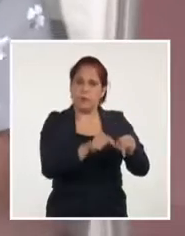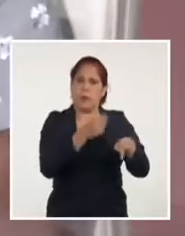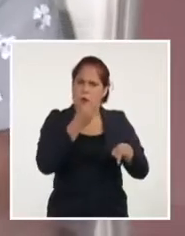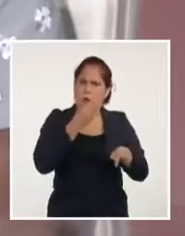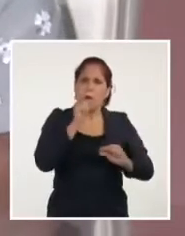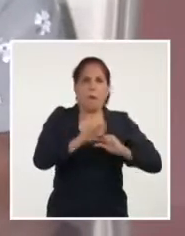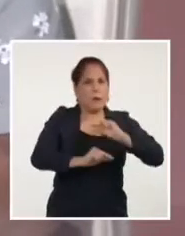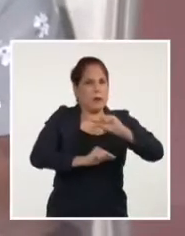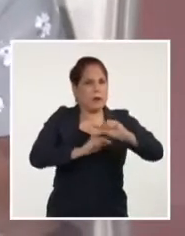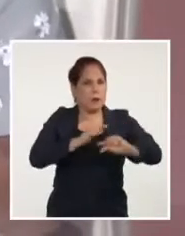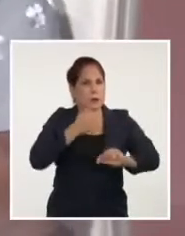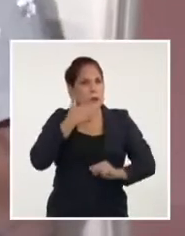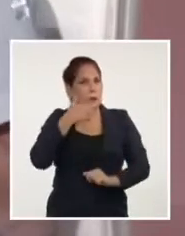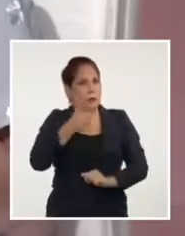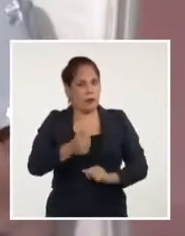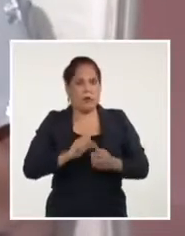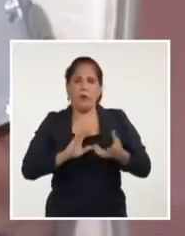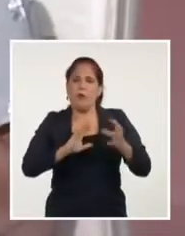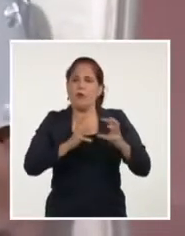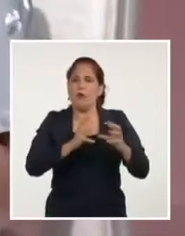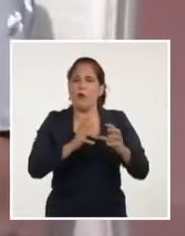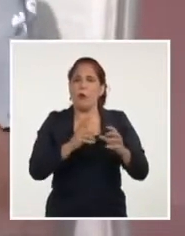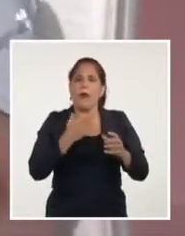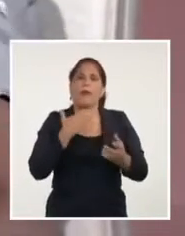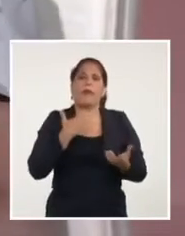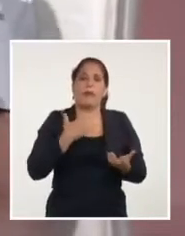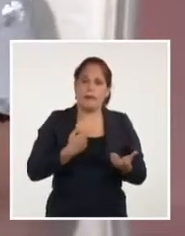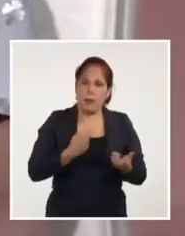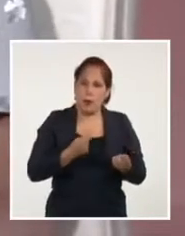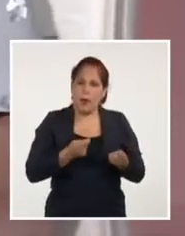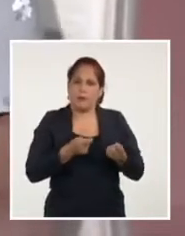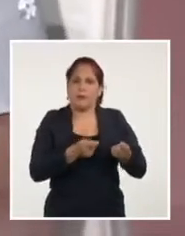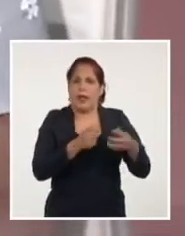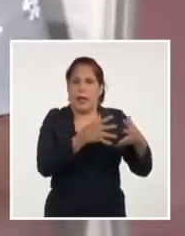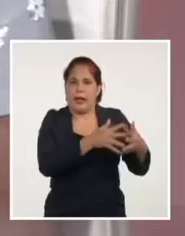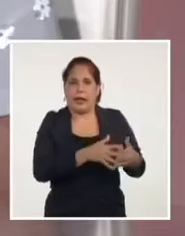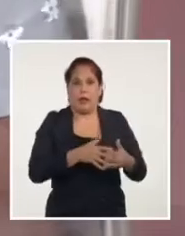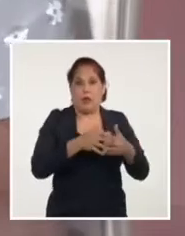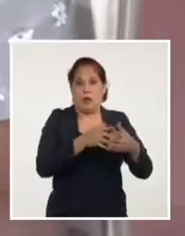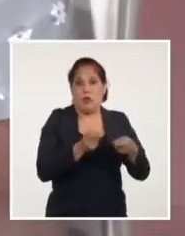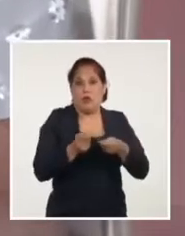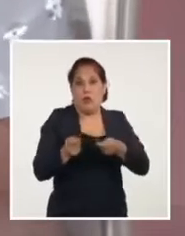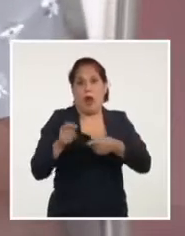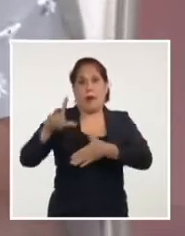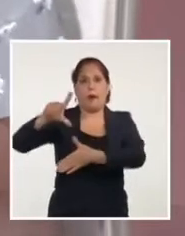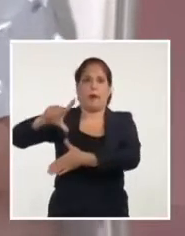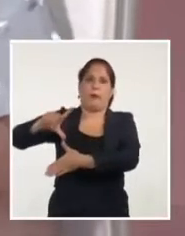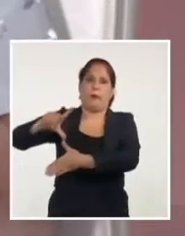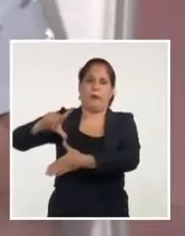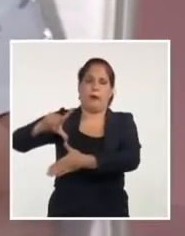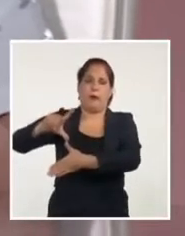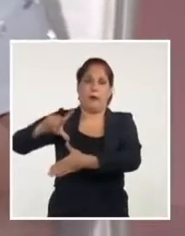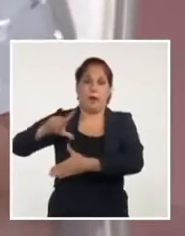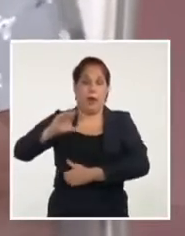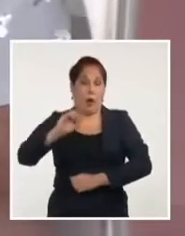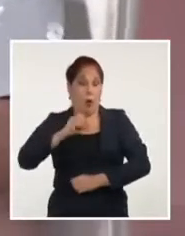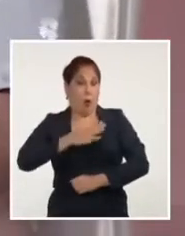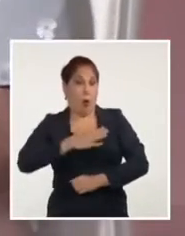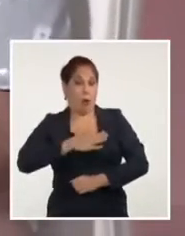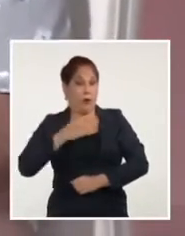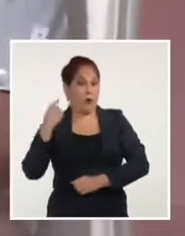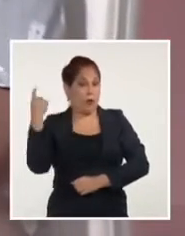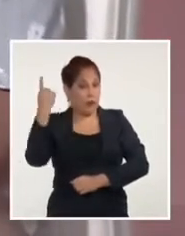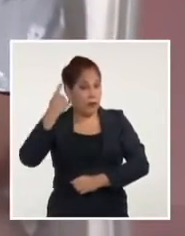poquito más, una especie de intento, y si no por ahí ha andado la cosa, de llevar hacia la opinión pública internacional